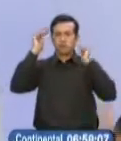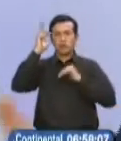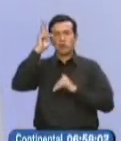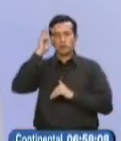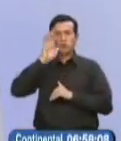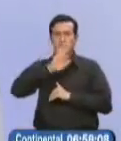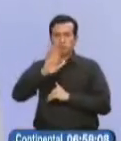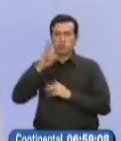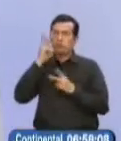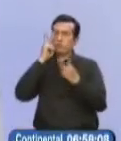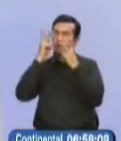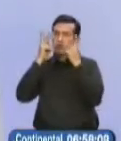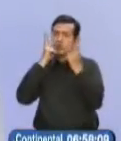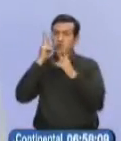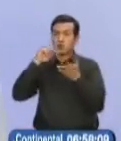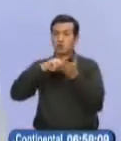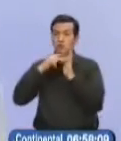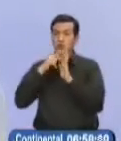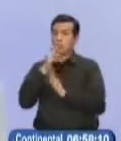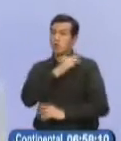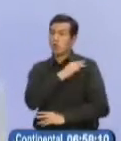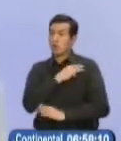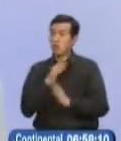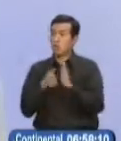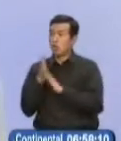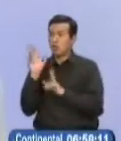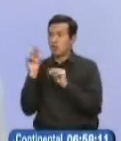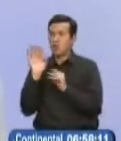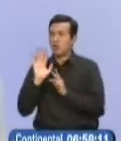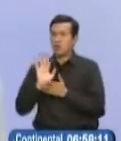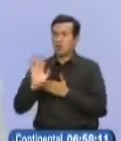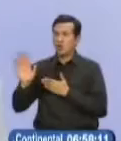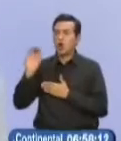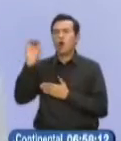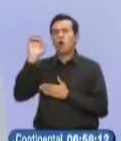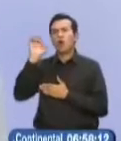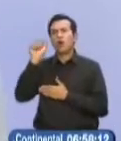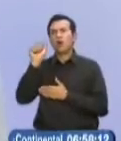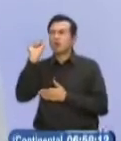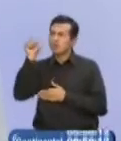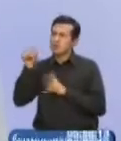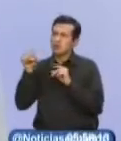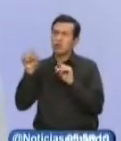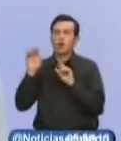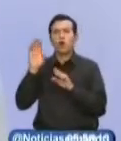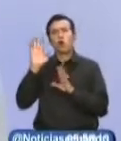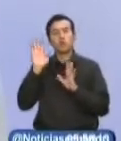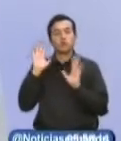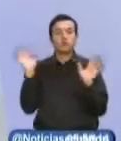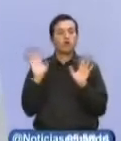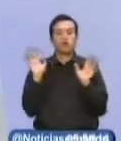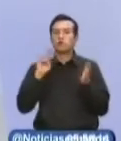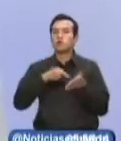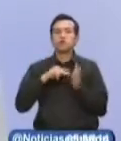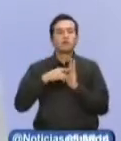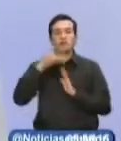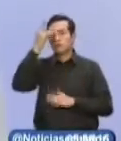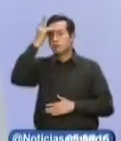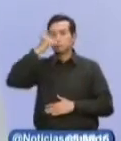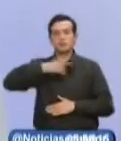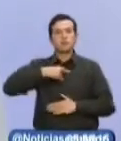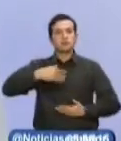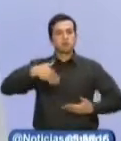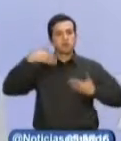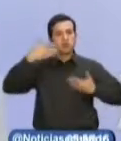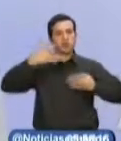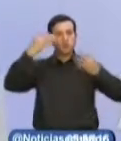la visión. No es que queramos o no ir a Washington, no es que queramos que usted lo vea o no, no es cuestión de siglas, es cuestión de decisión política